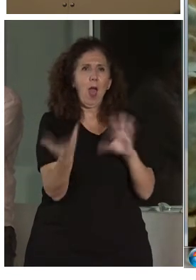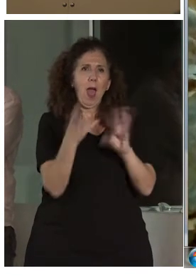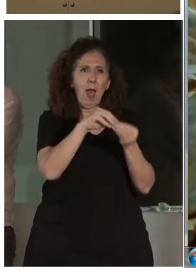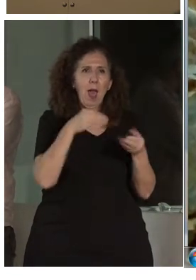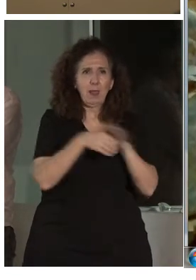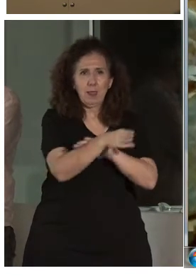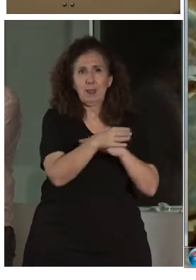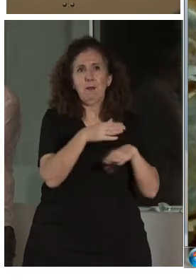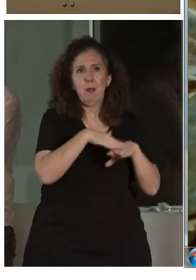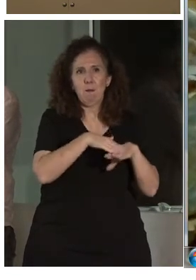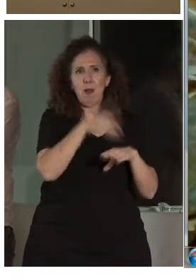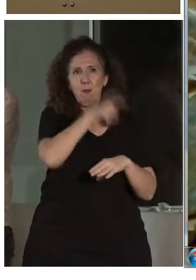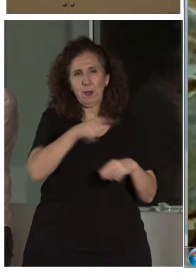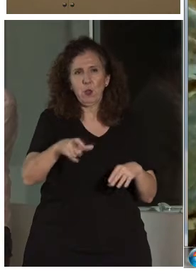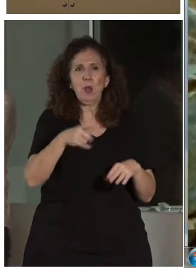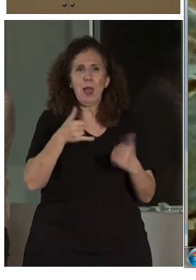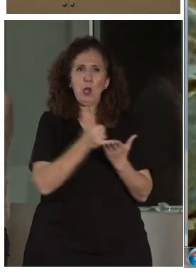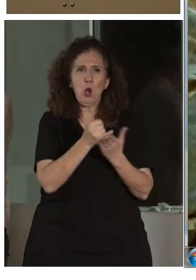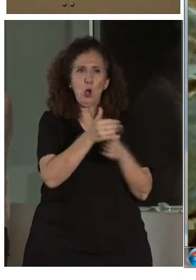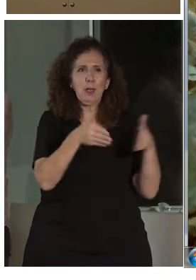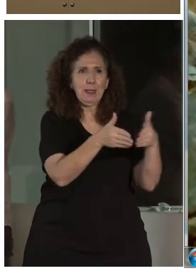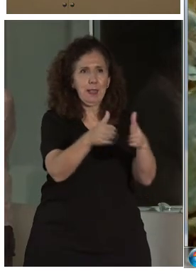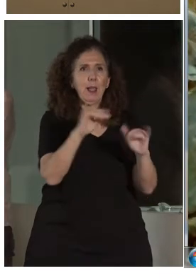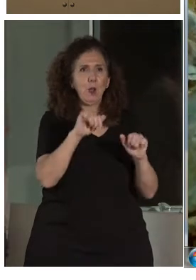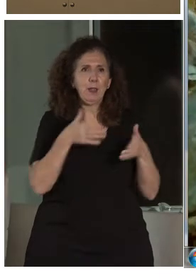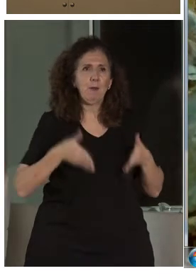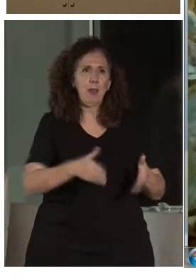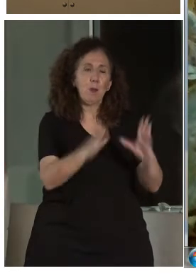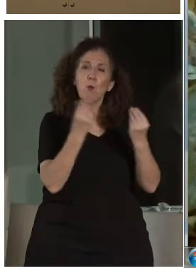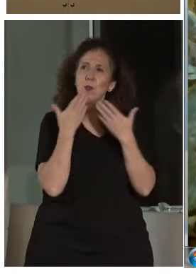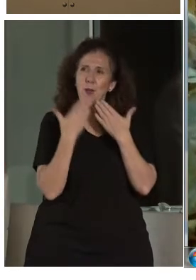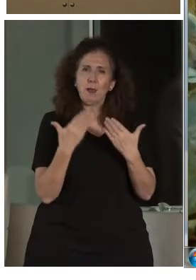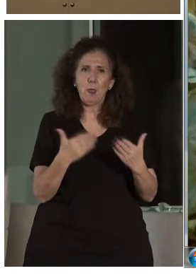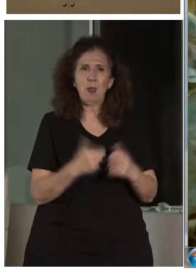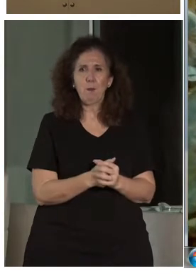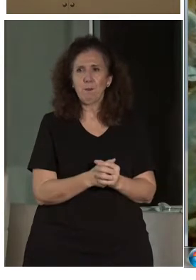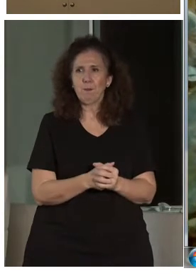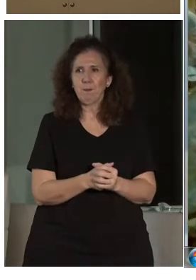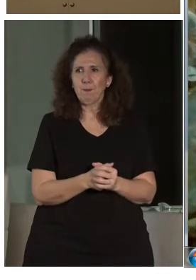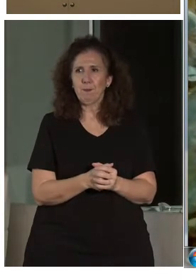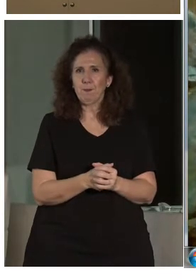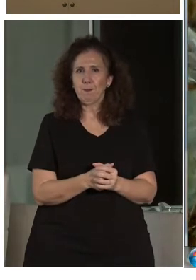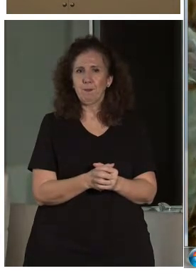baliza que tenemos en nuestro sendero y en otros caminos. Fantástico, muchísimas gracias, Antonio.